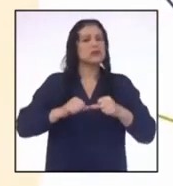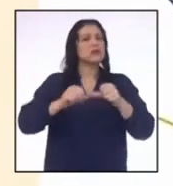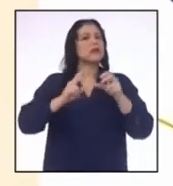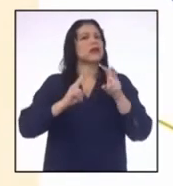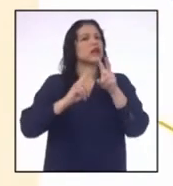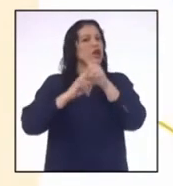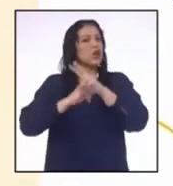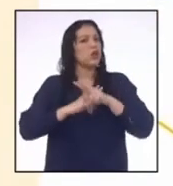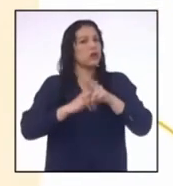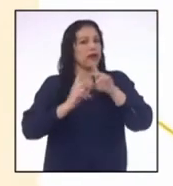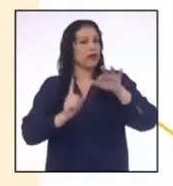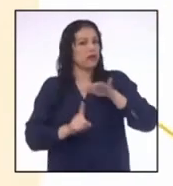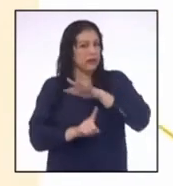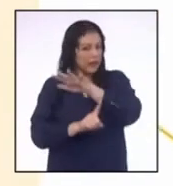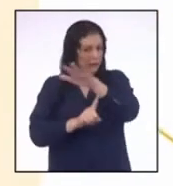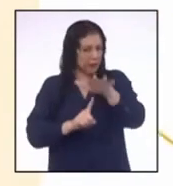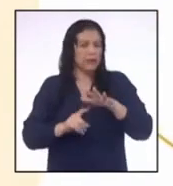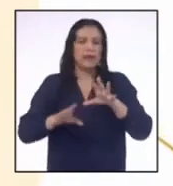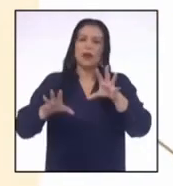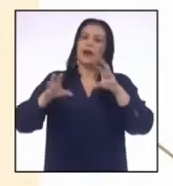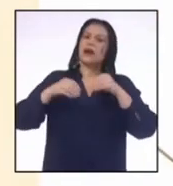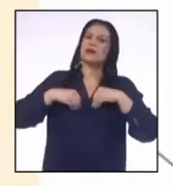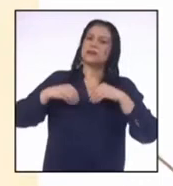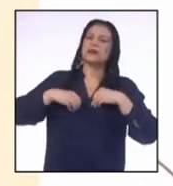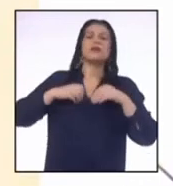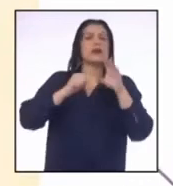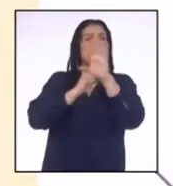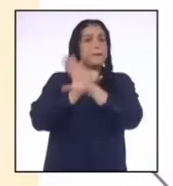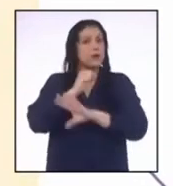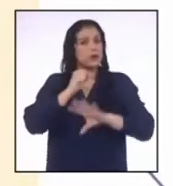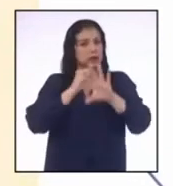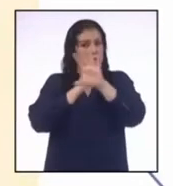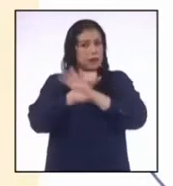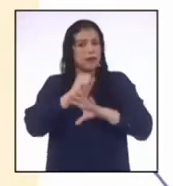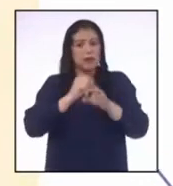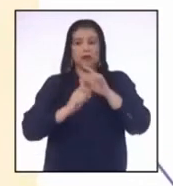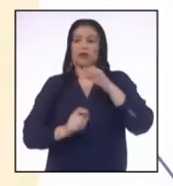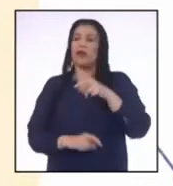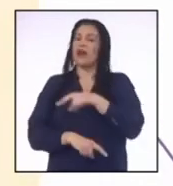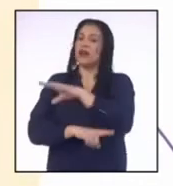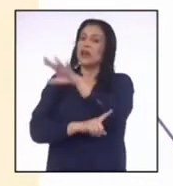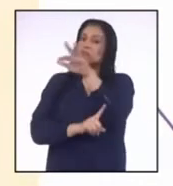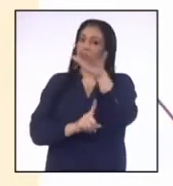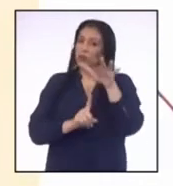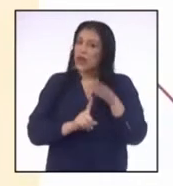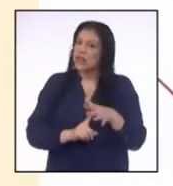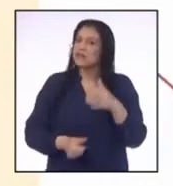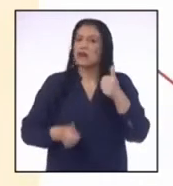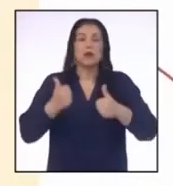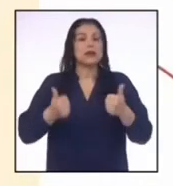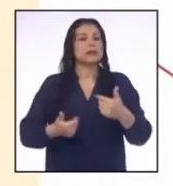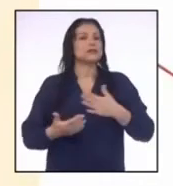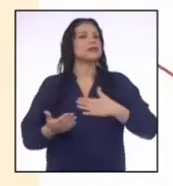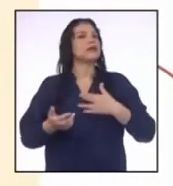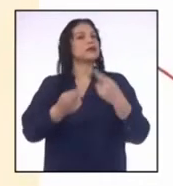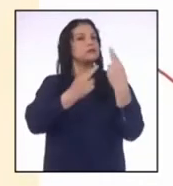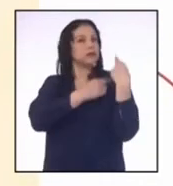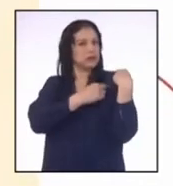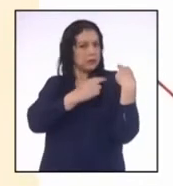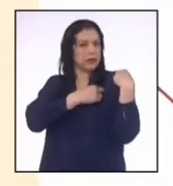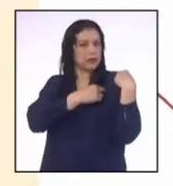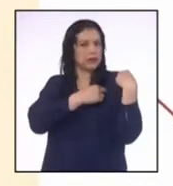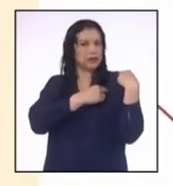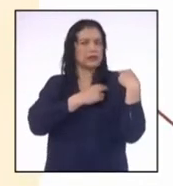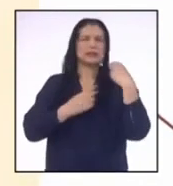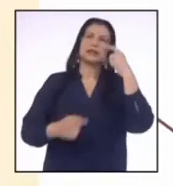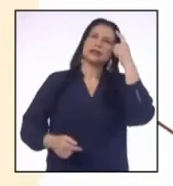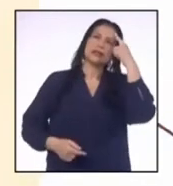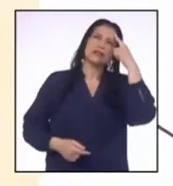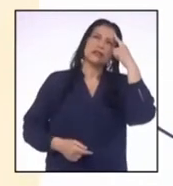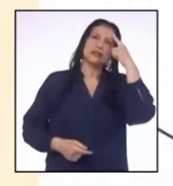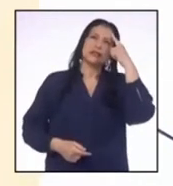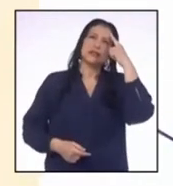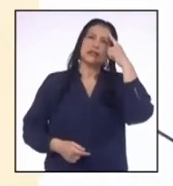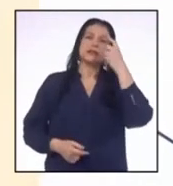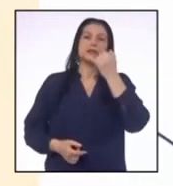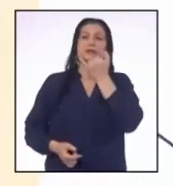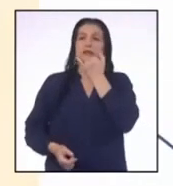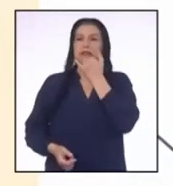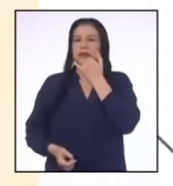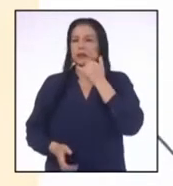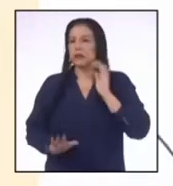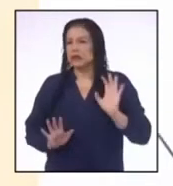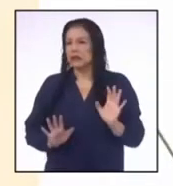y cuidado del ambiente, asumiendo que proteger nuestra naturaleza es ante todo un deber. Uy, ahí hay un